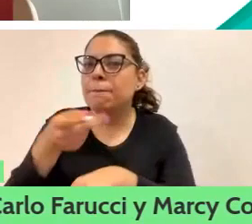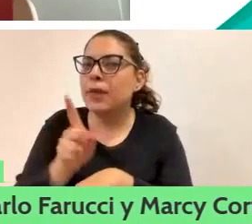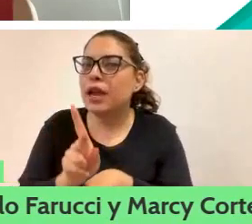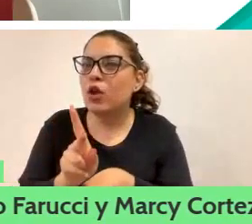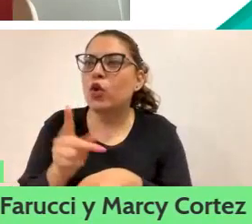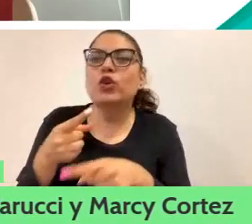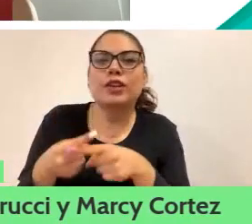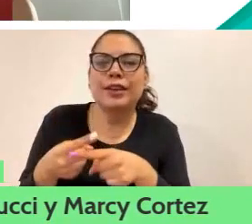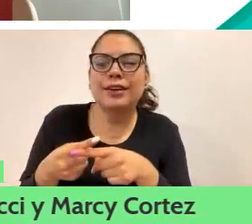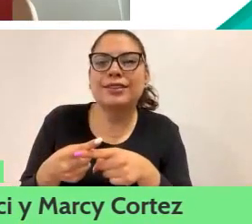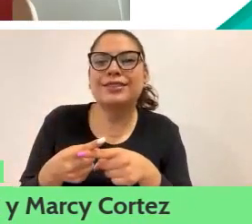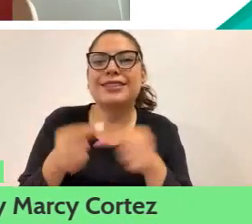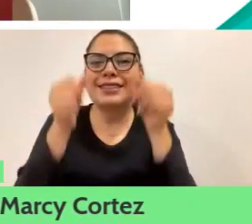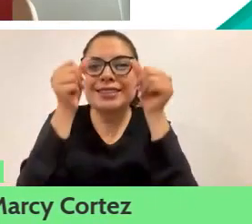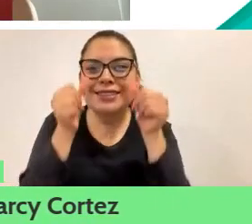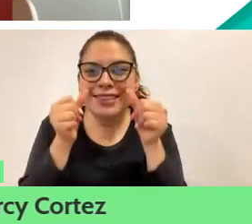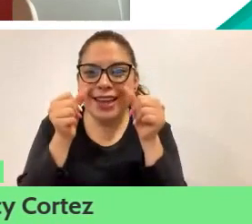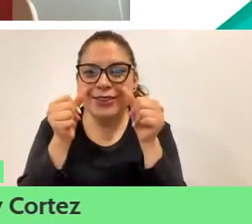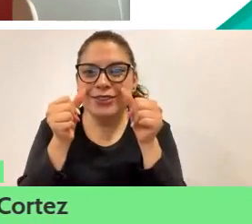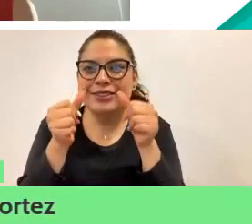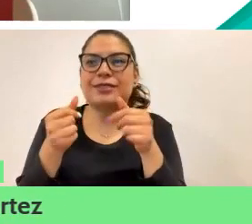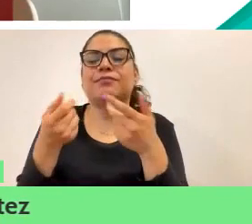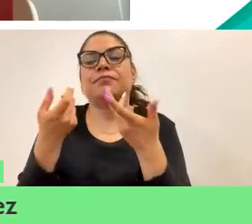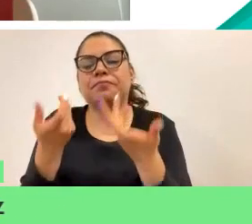después se fueron sumando otros proyectos.